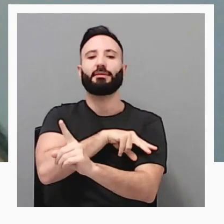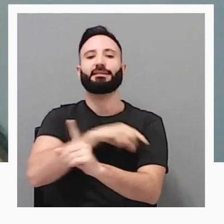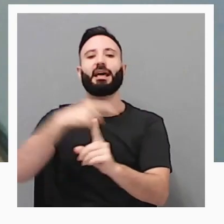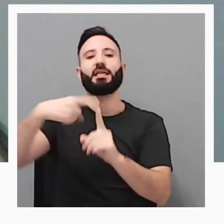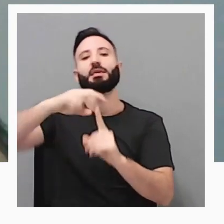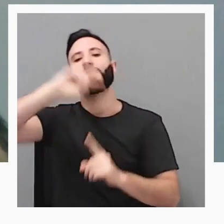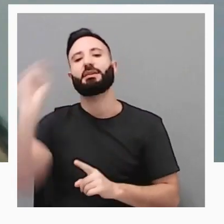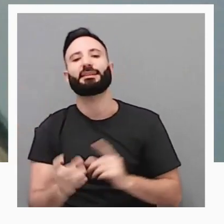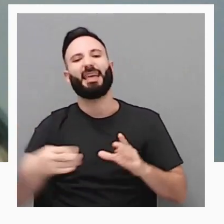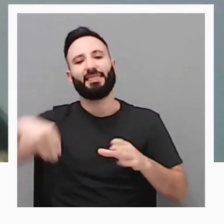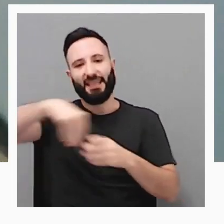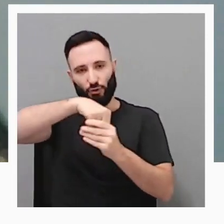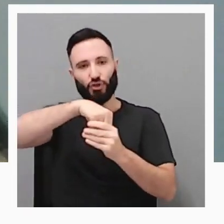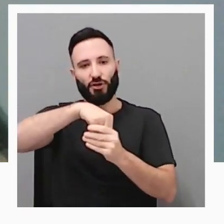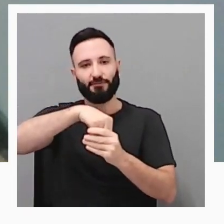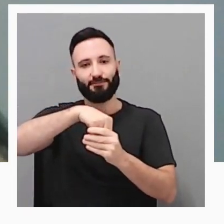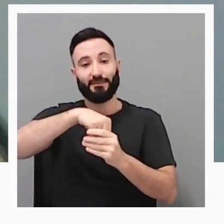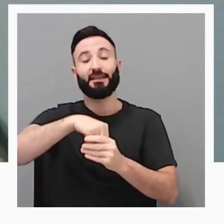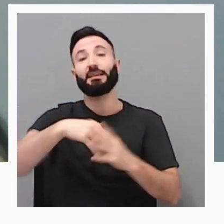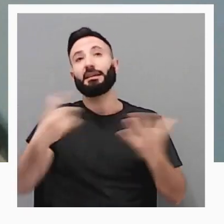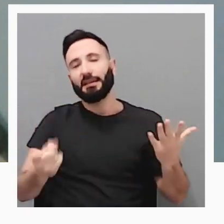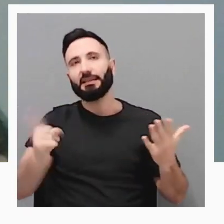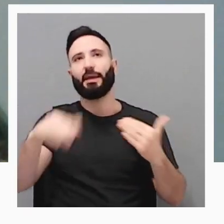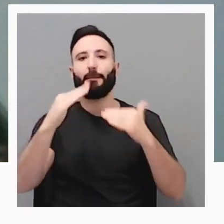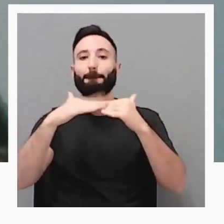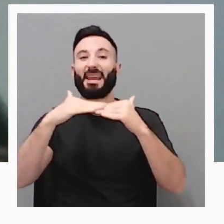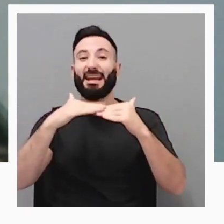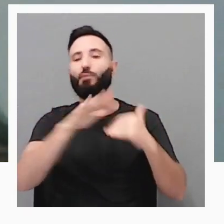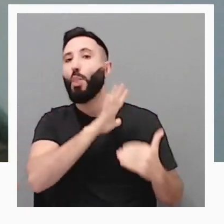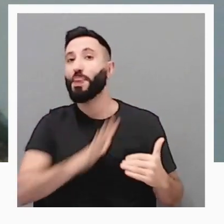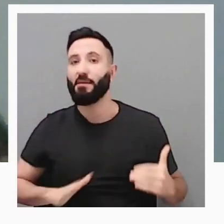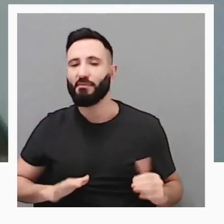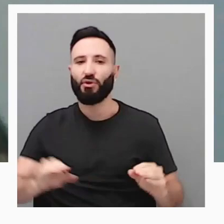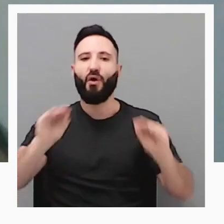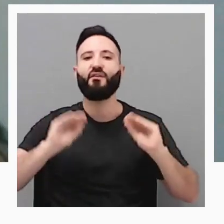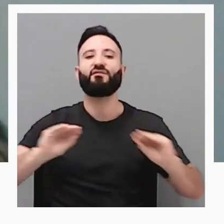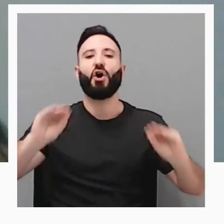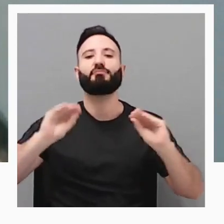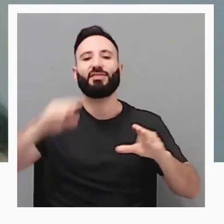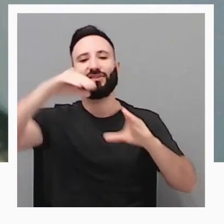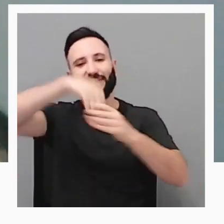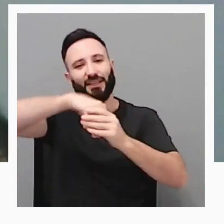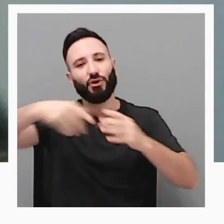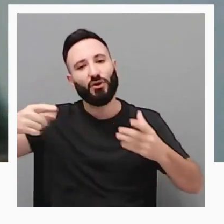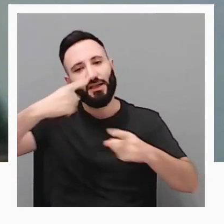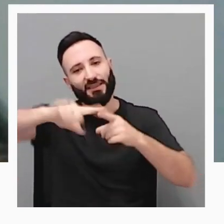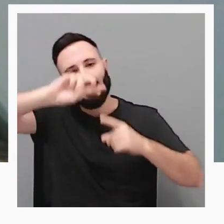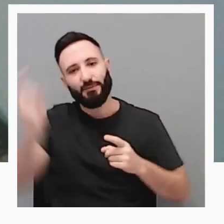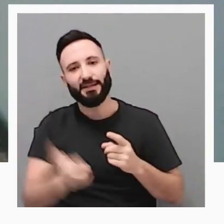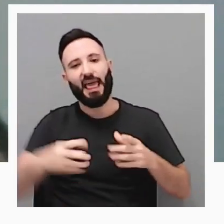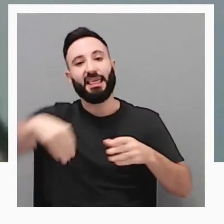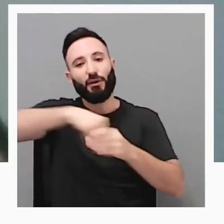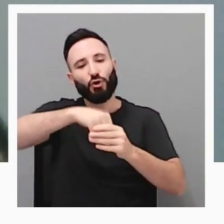inclusión, ¿no? Y que por lo menos, de momento, la formación en diversidad e inclusión fuera obligatoria